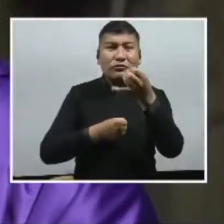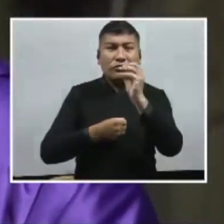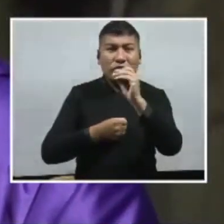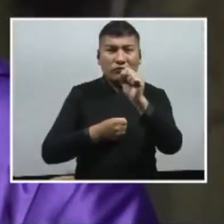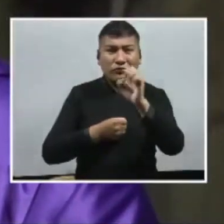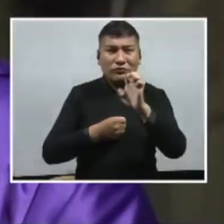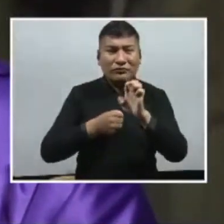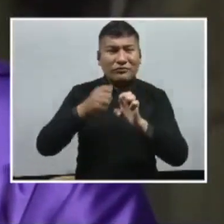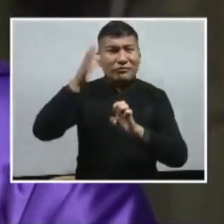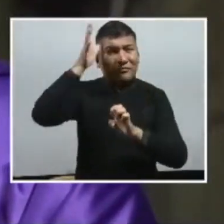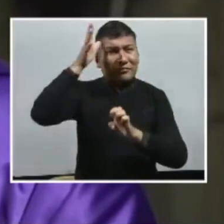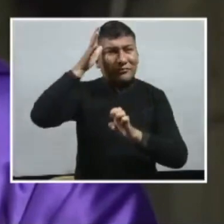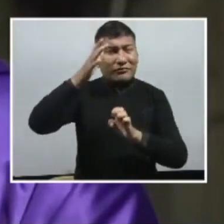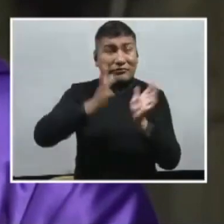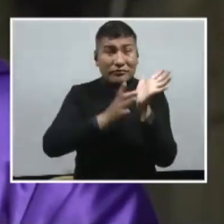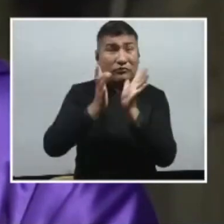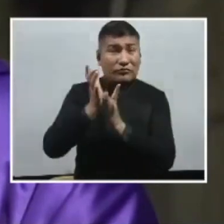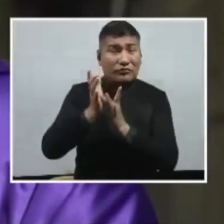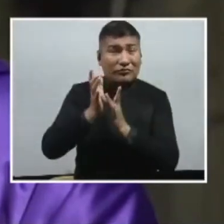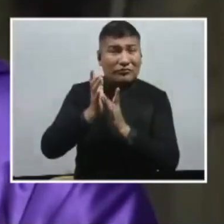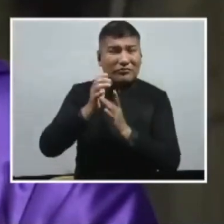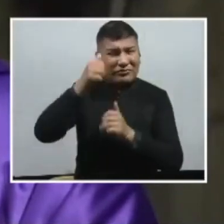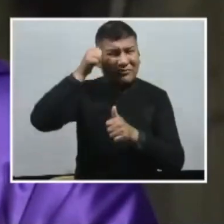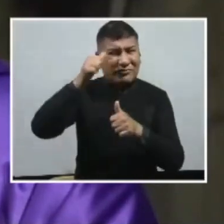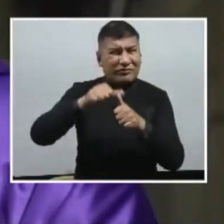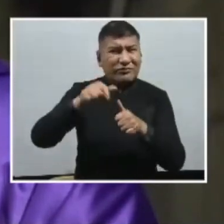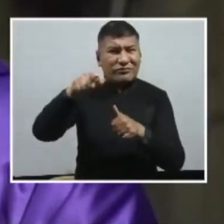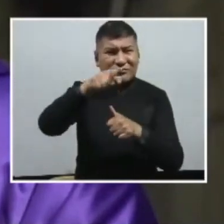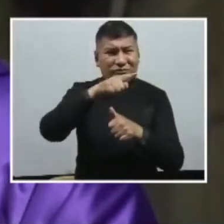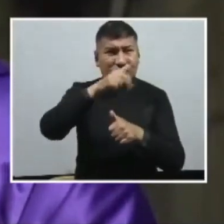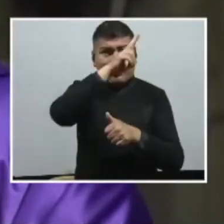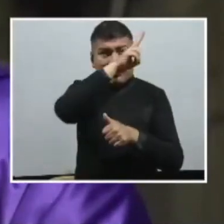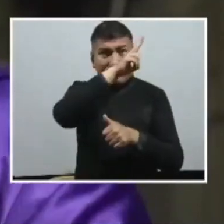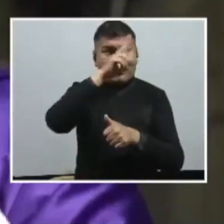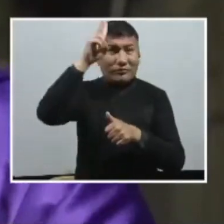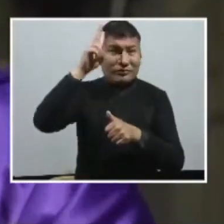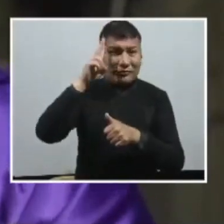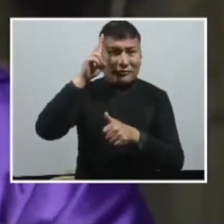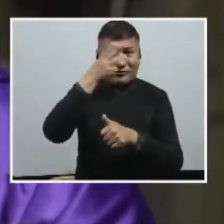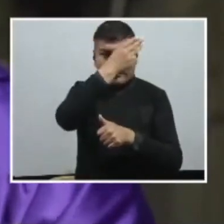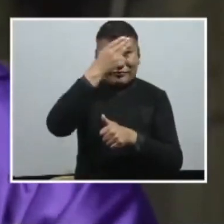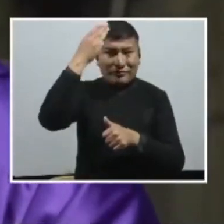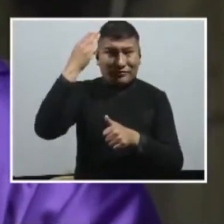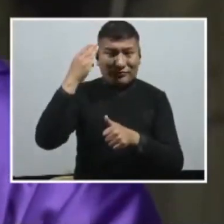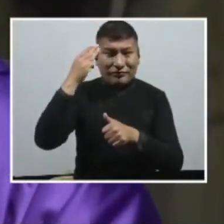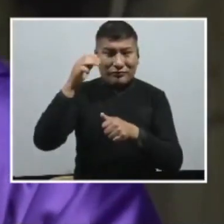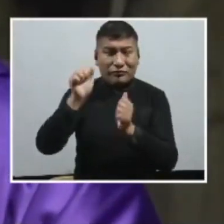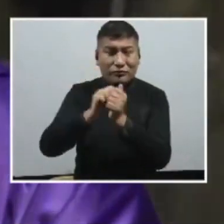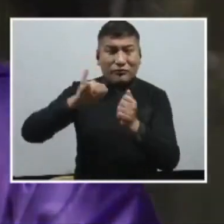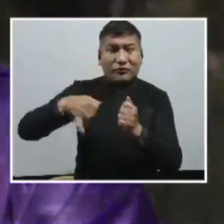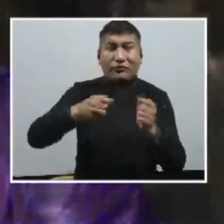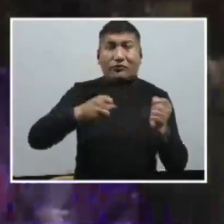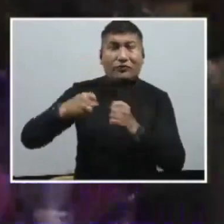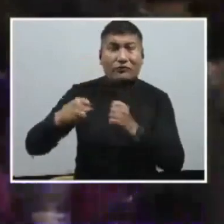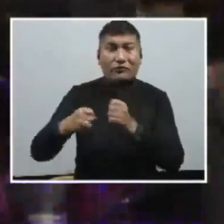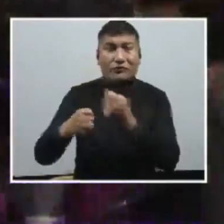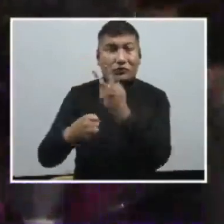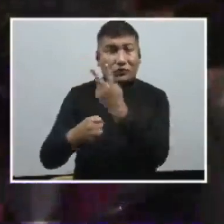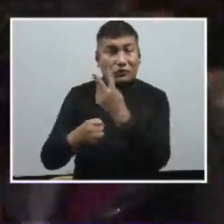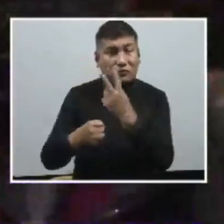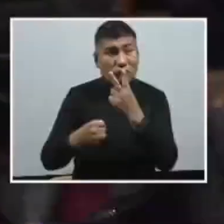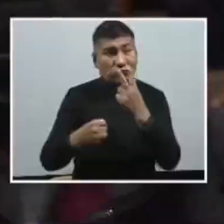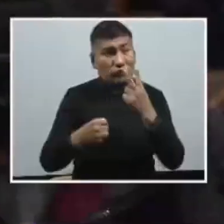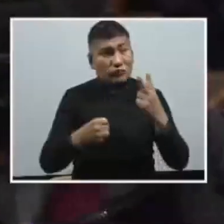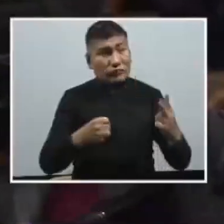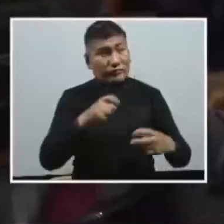¿Recuerdan ustedes que San José, junto con la Virgen María y el niño, tuvieron que emigrar a Egipto? Eran